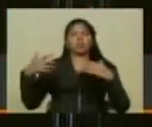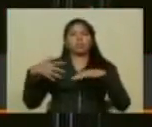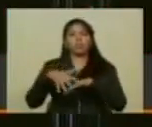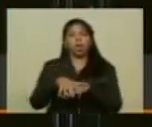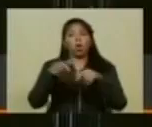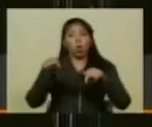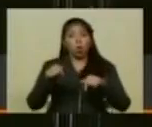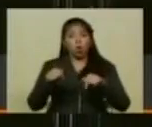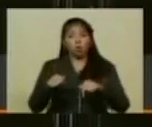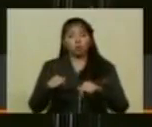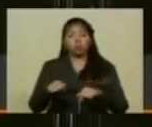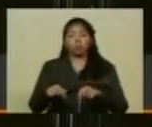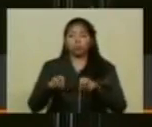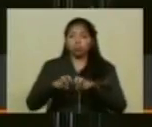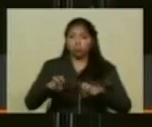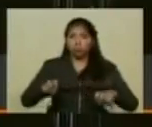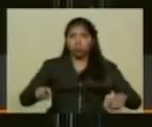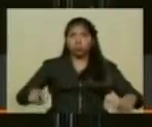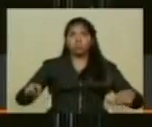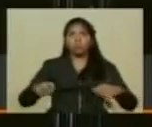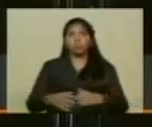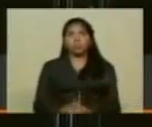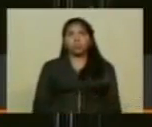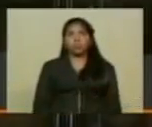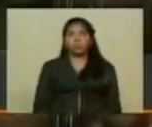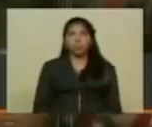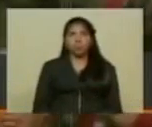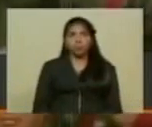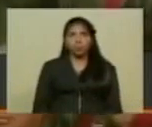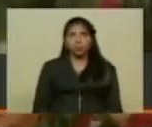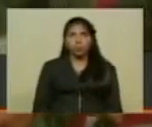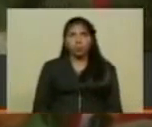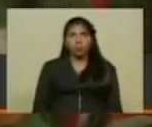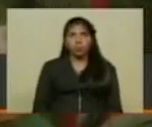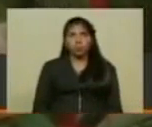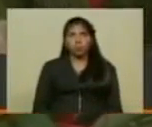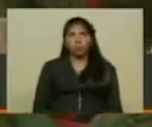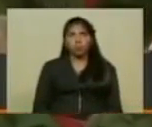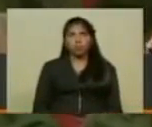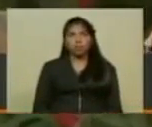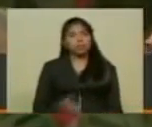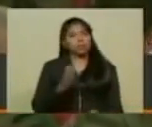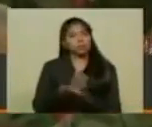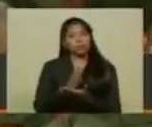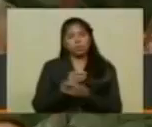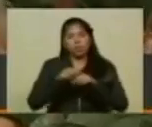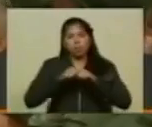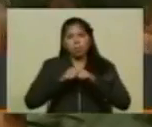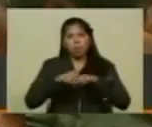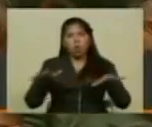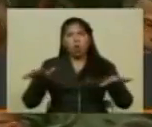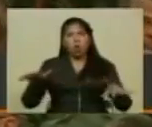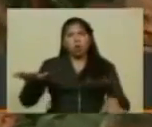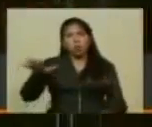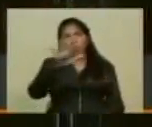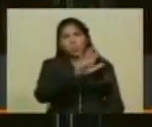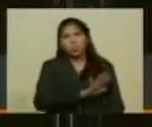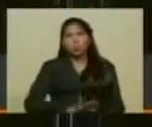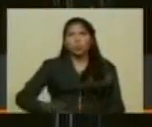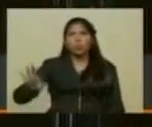presentes, generales, almirantes, que están a lo largo y ancho del país en la candela.